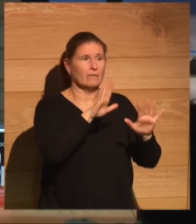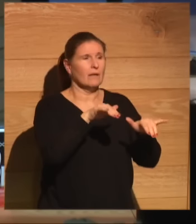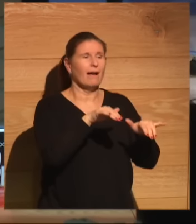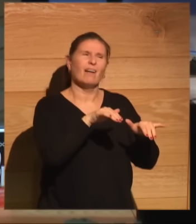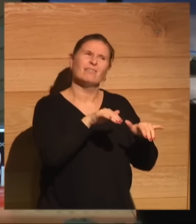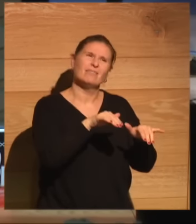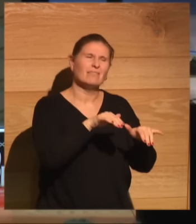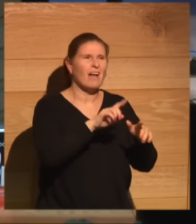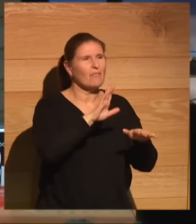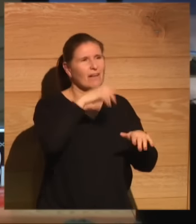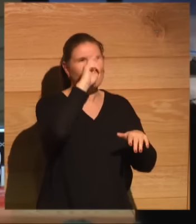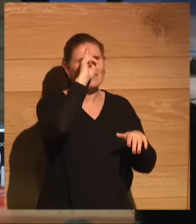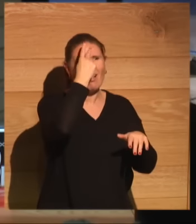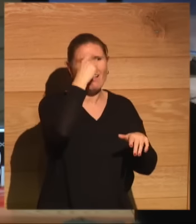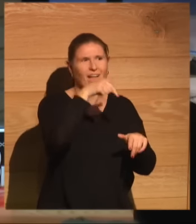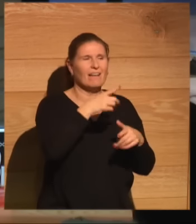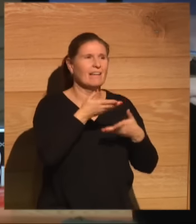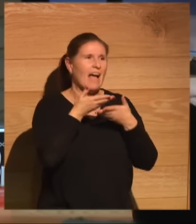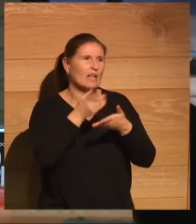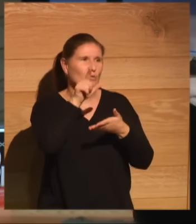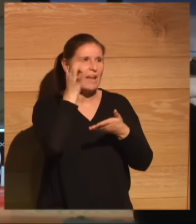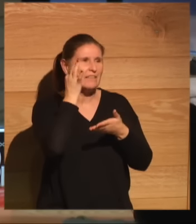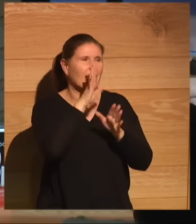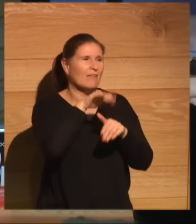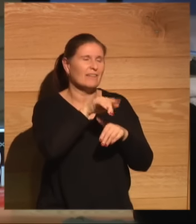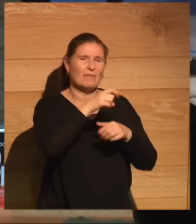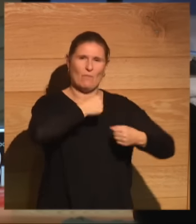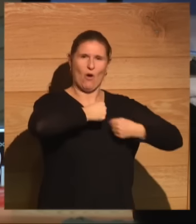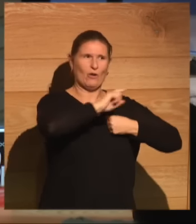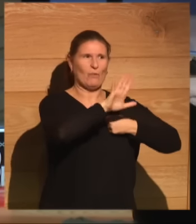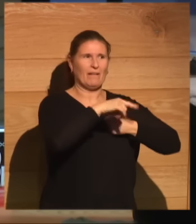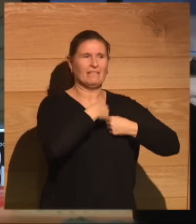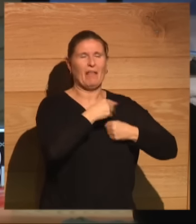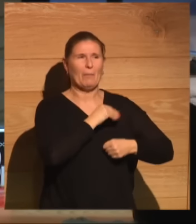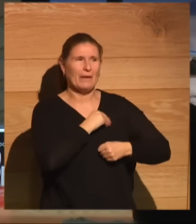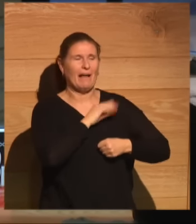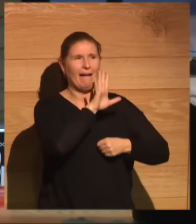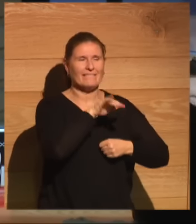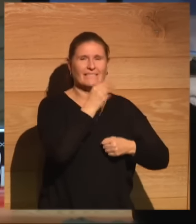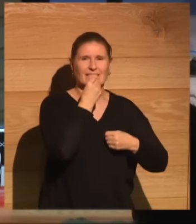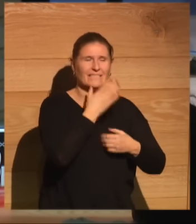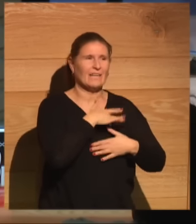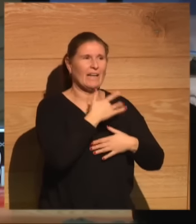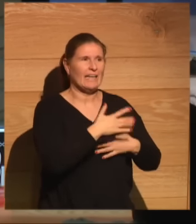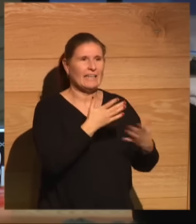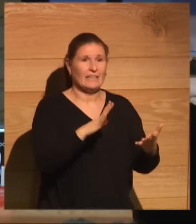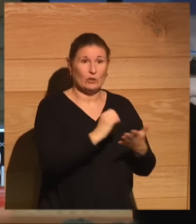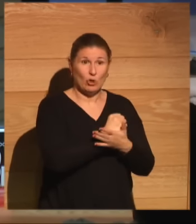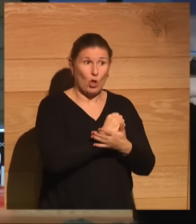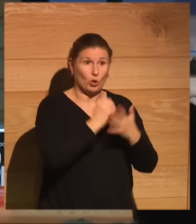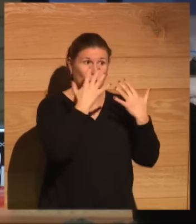nuestras simpatías, trata de defender a la chica, Fay Wray, y finalmente los biplanos tratan de abatirlo y todos mal, en la sala,